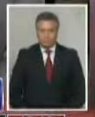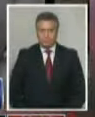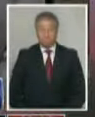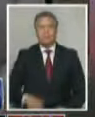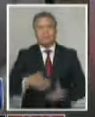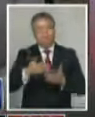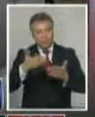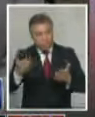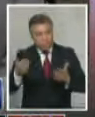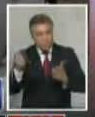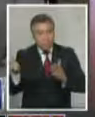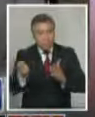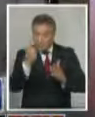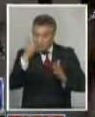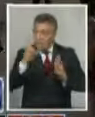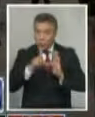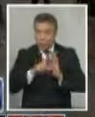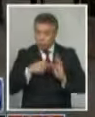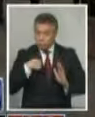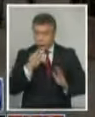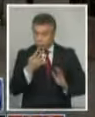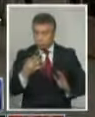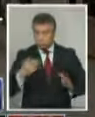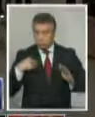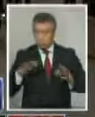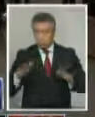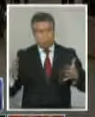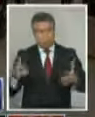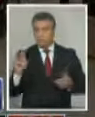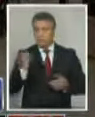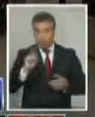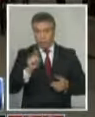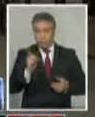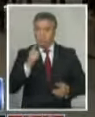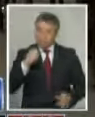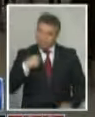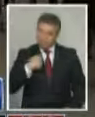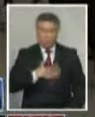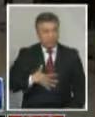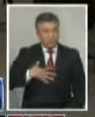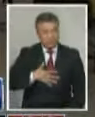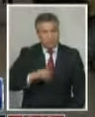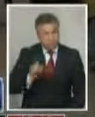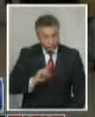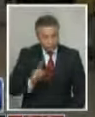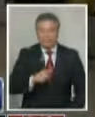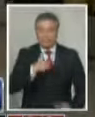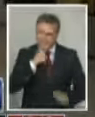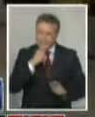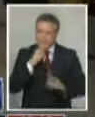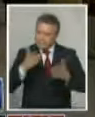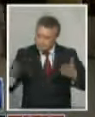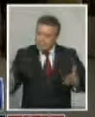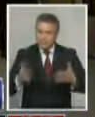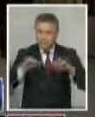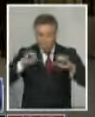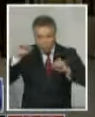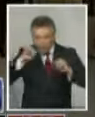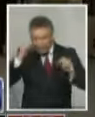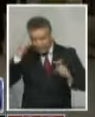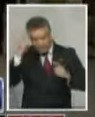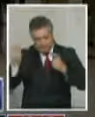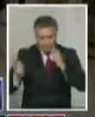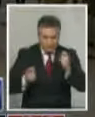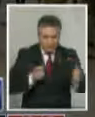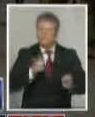En primer lugar, la cifra no nos sorprende, pero ciertamente no nos deja contentos y estamos trabajando e impulsando todas aquellas políticas que nos